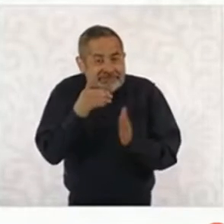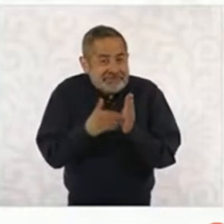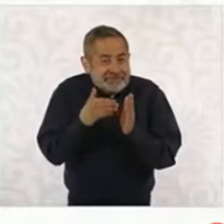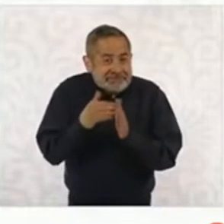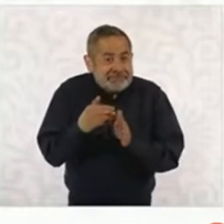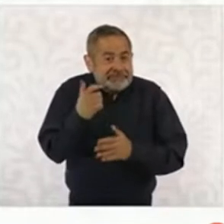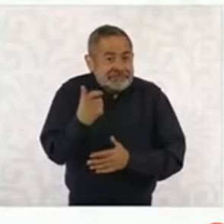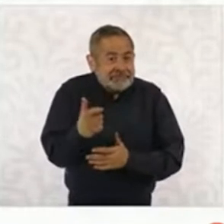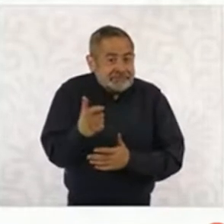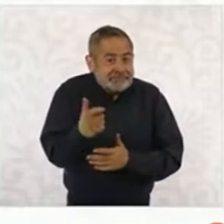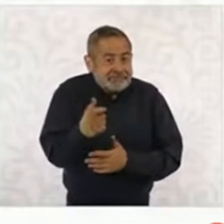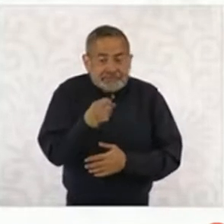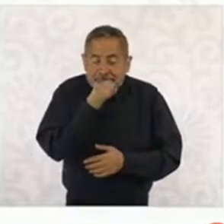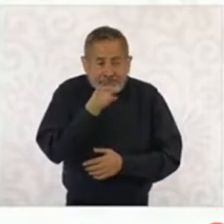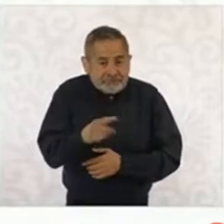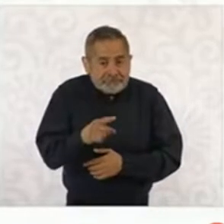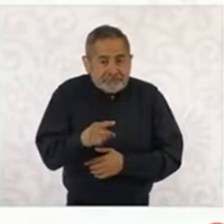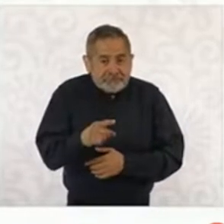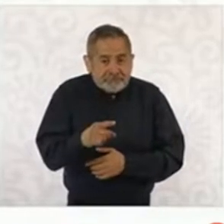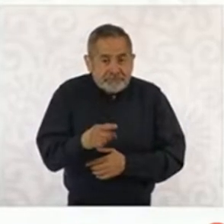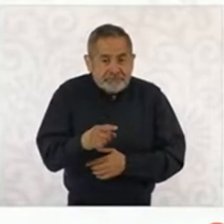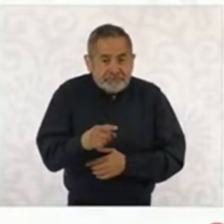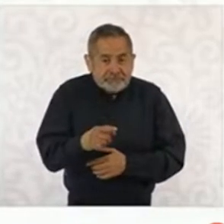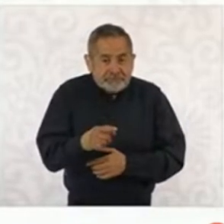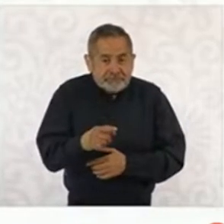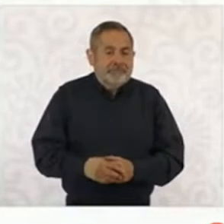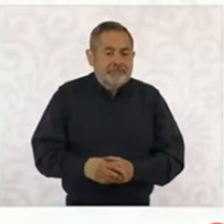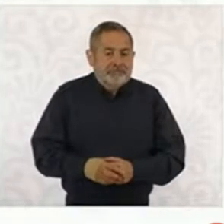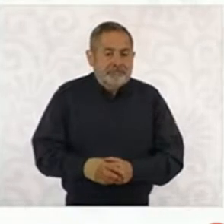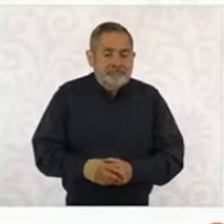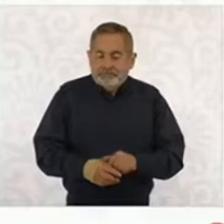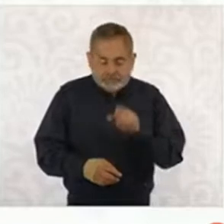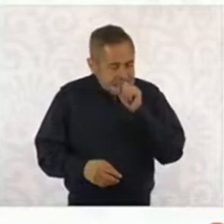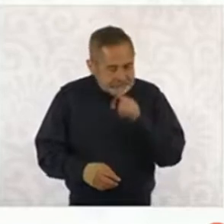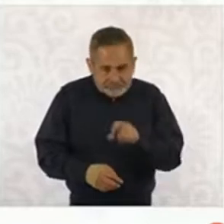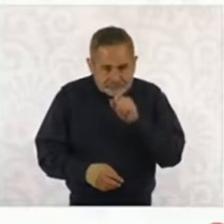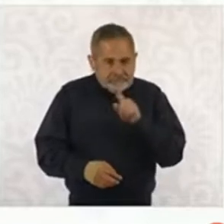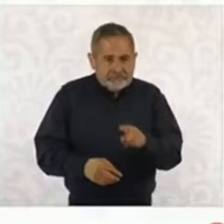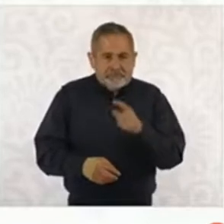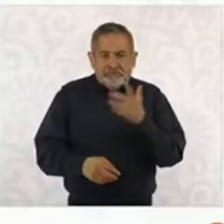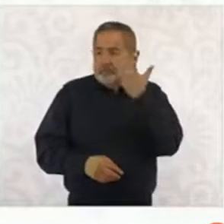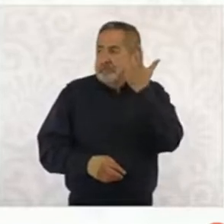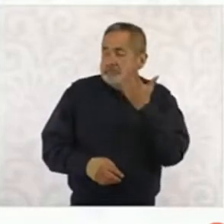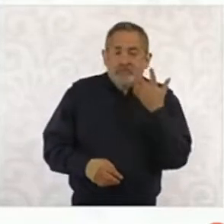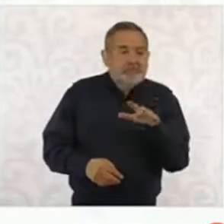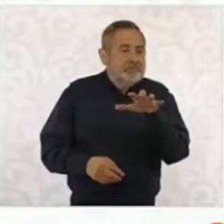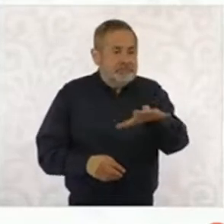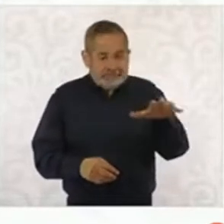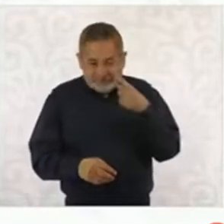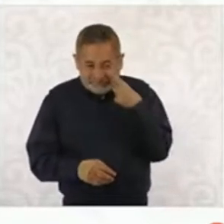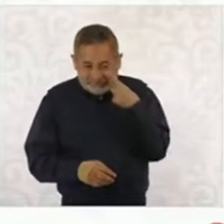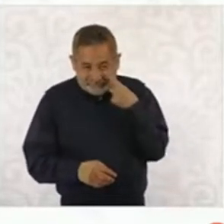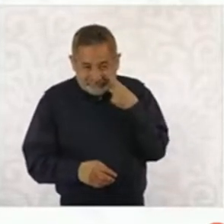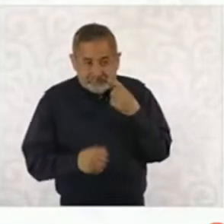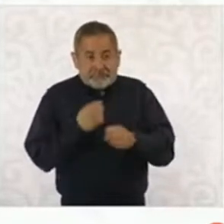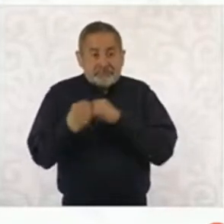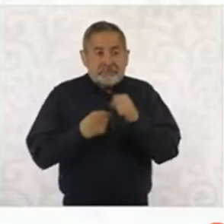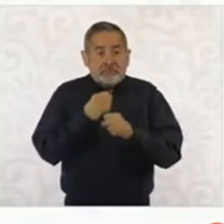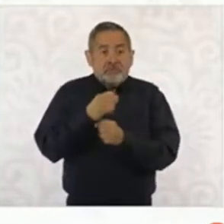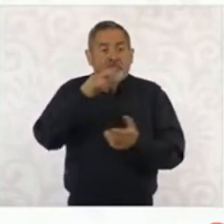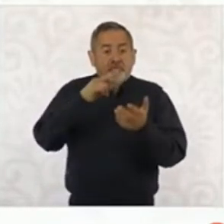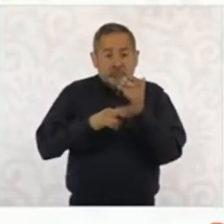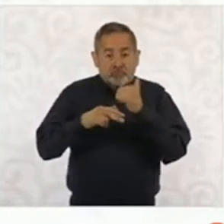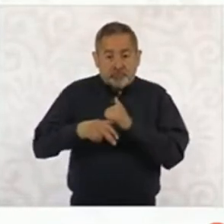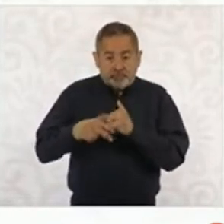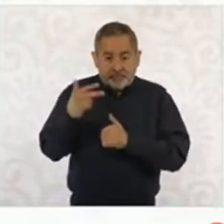millones de pesos. Y es el mismo tema, la consolidación. Se fijan, en 2013 se acaba